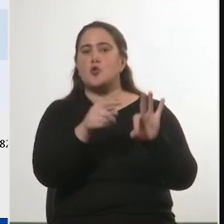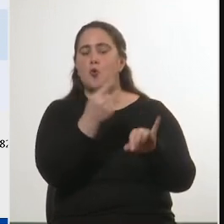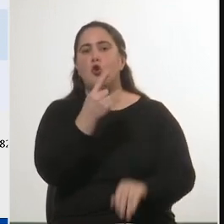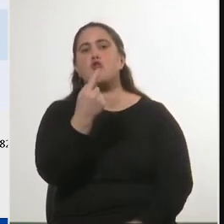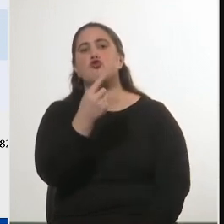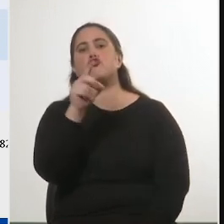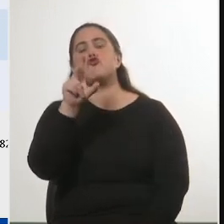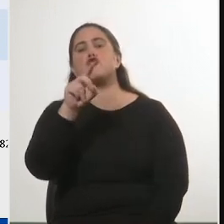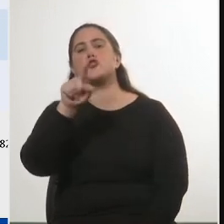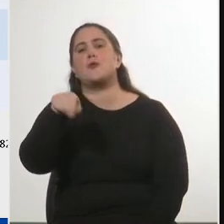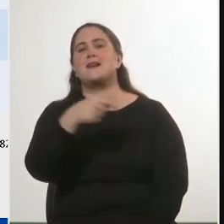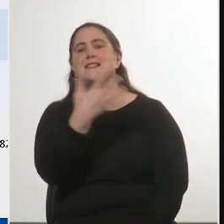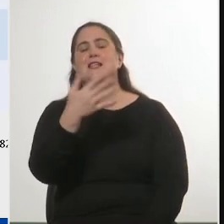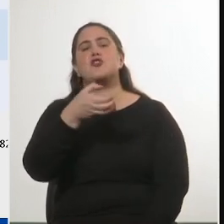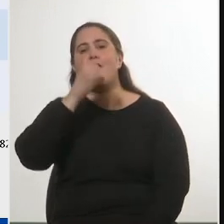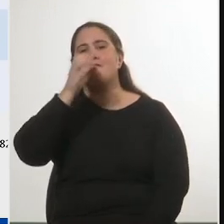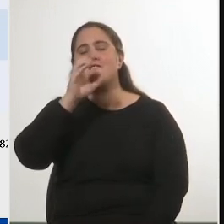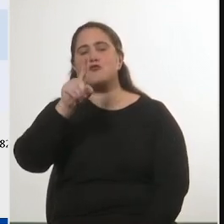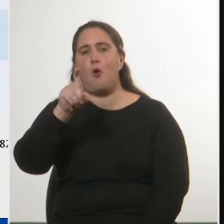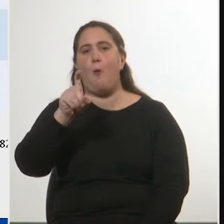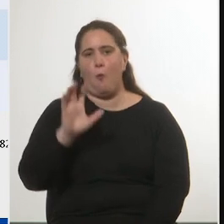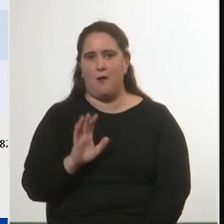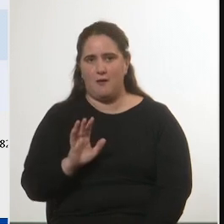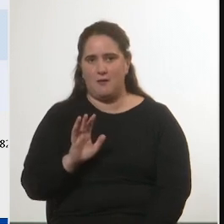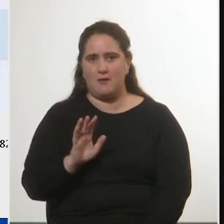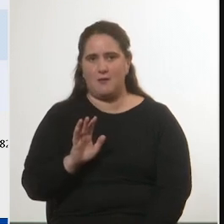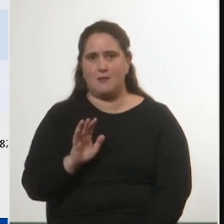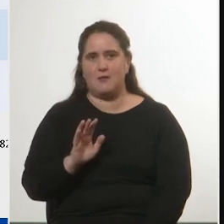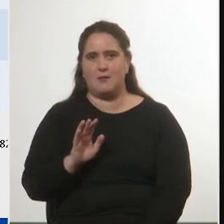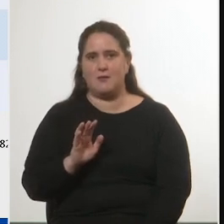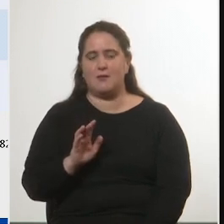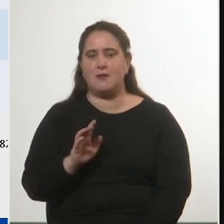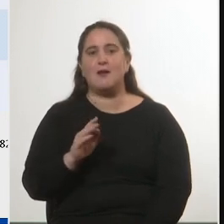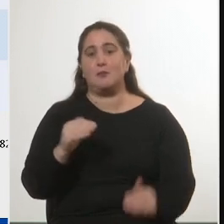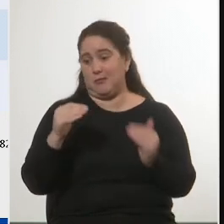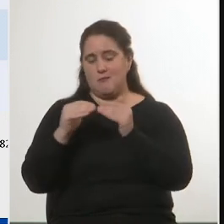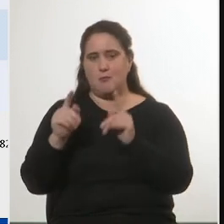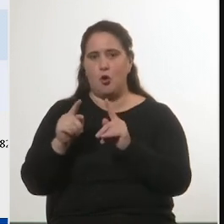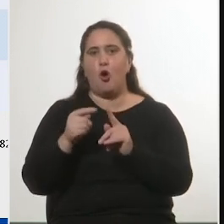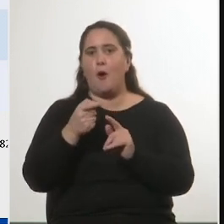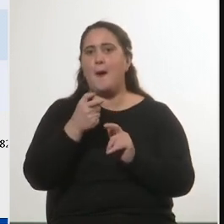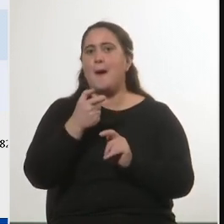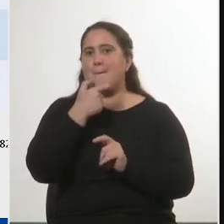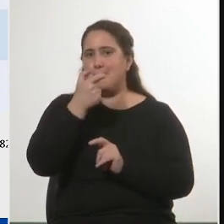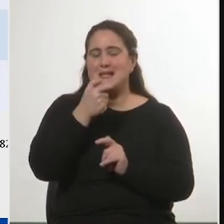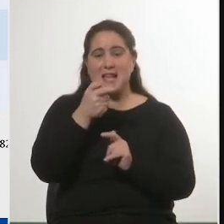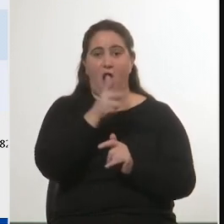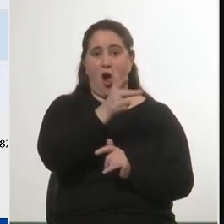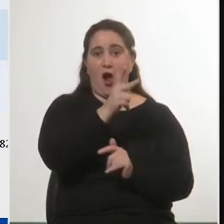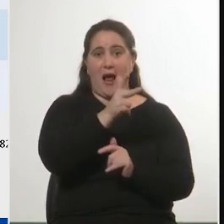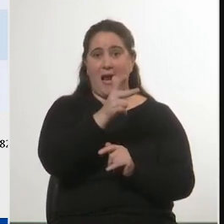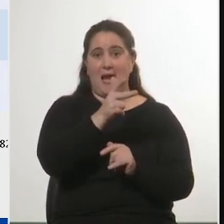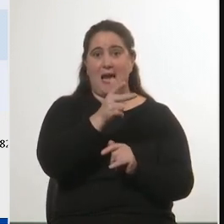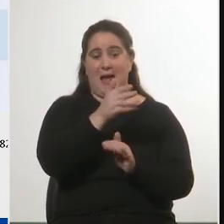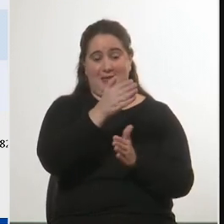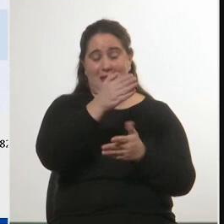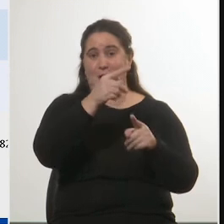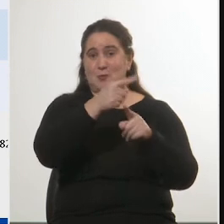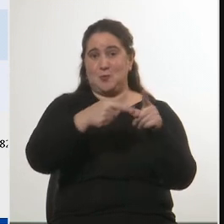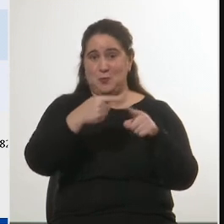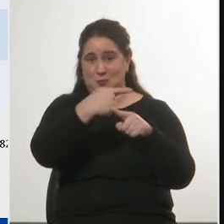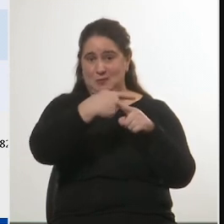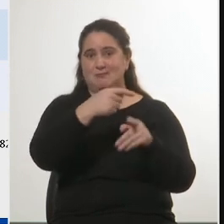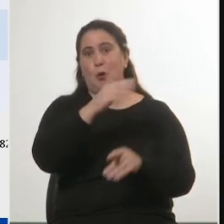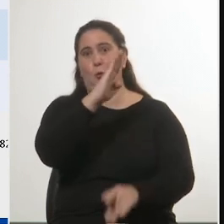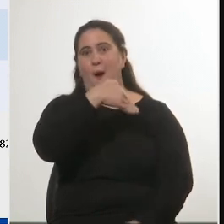es 12,5 vasos de agua. Un cuarto de pizza congelada, ¿quién no se ha comido de acá un cuarto